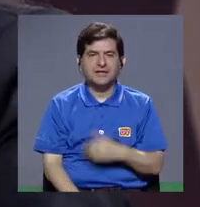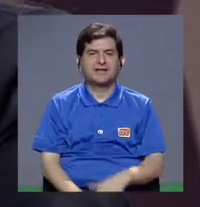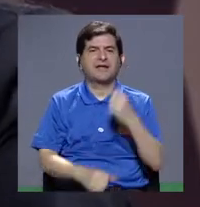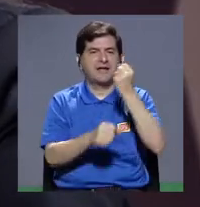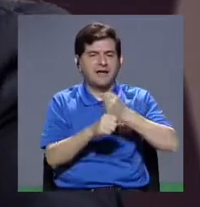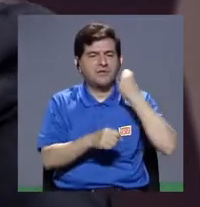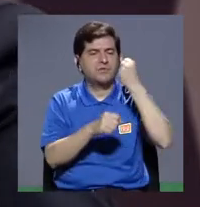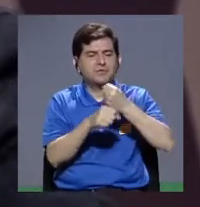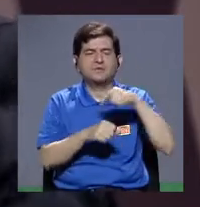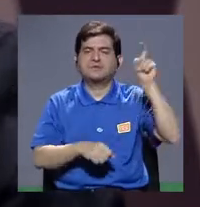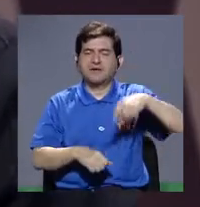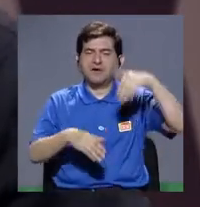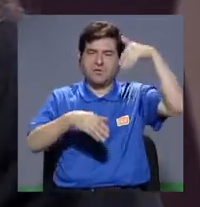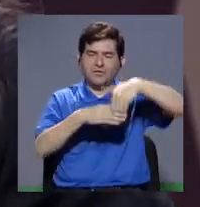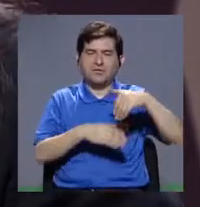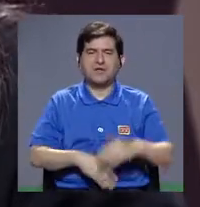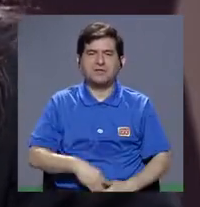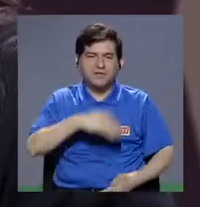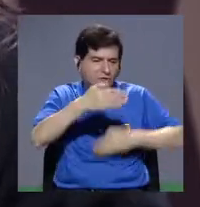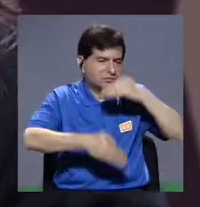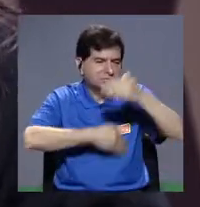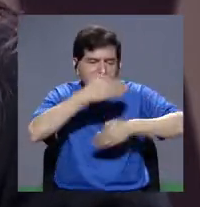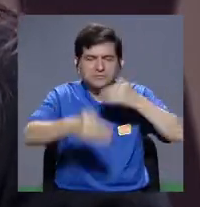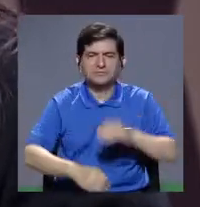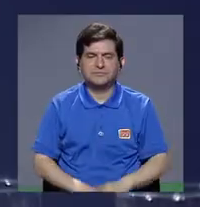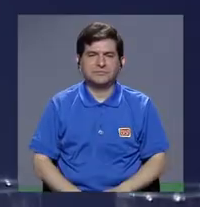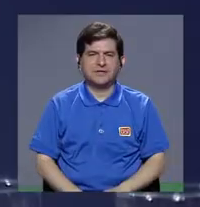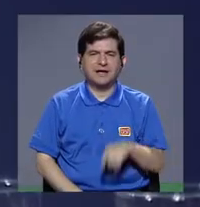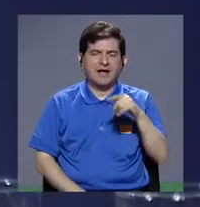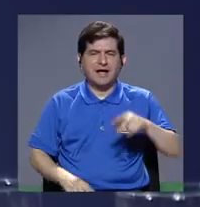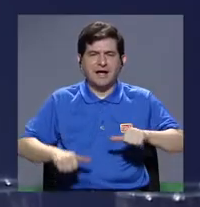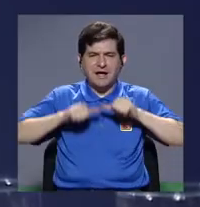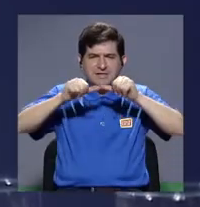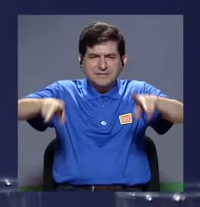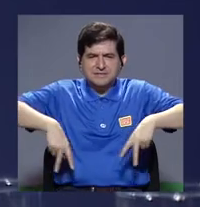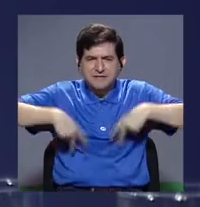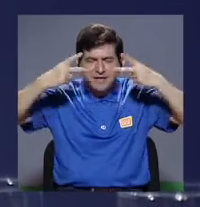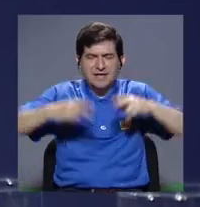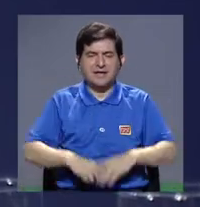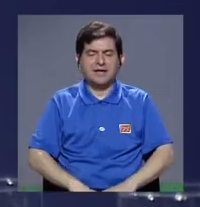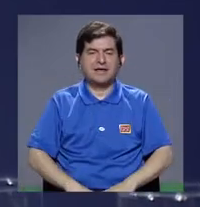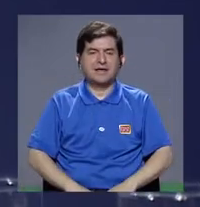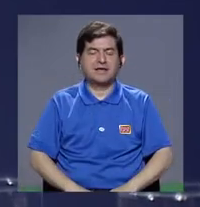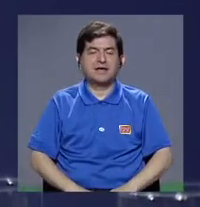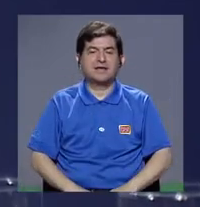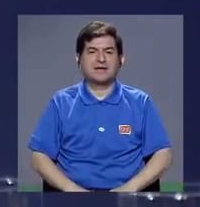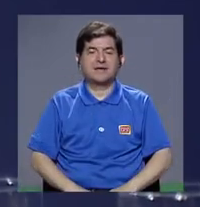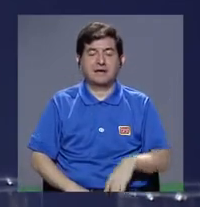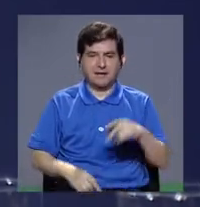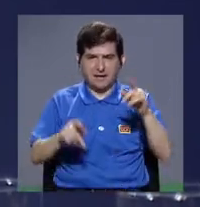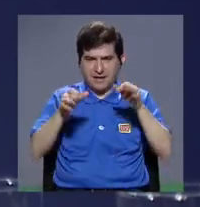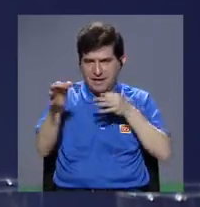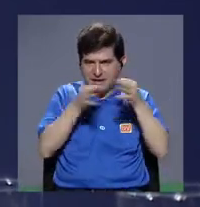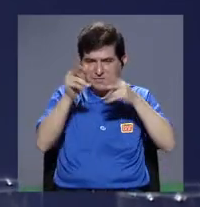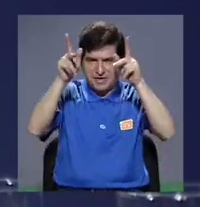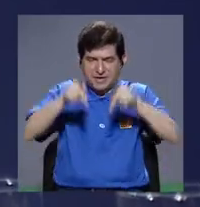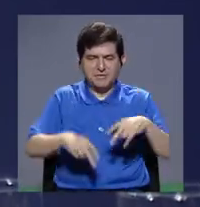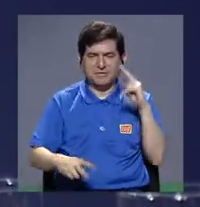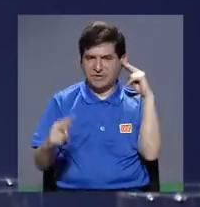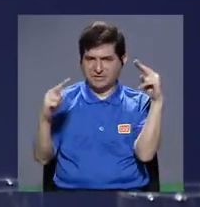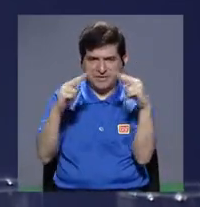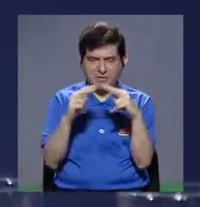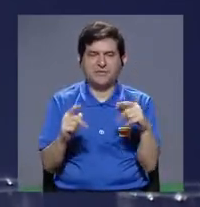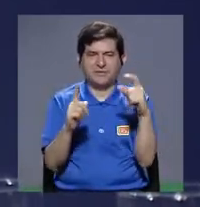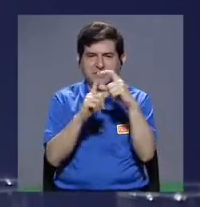un trabajo que hacer en la ficción ya la longevidad bueno son azul expliquemos un poco para las personas